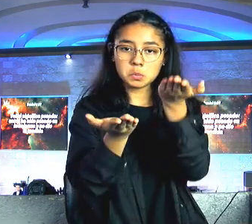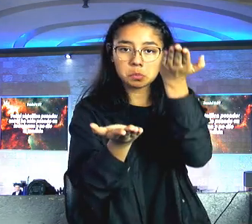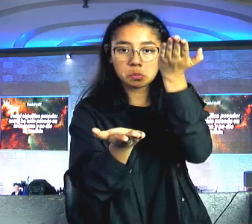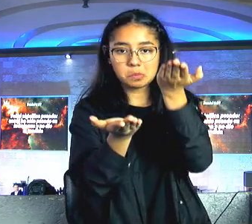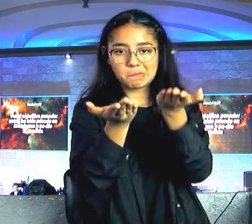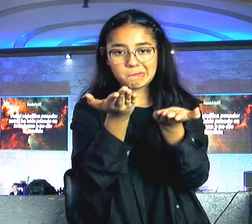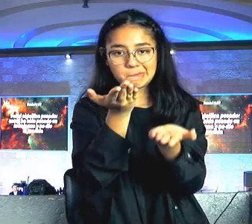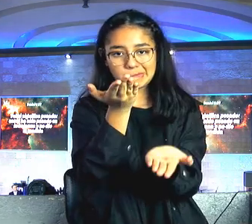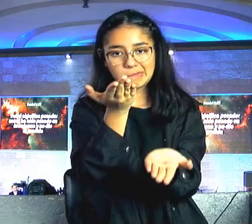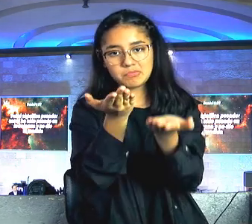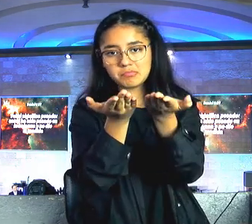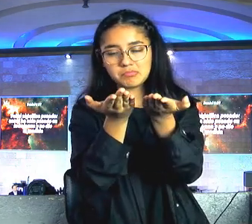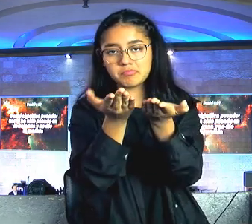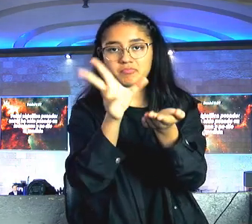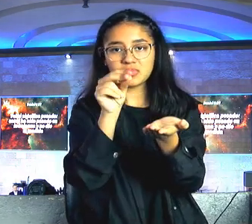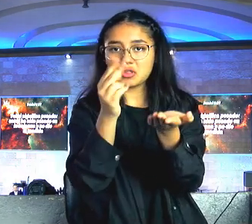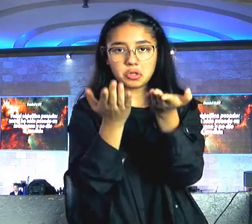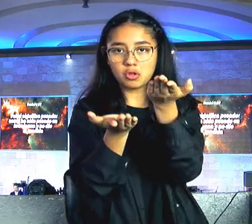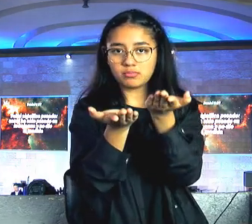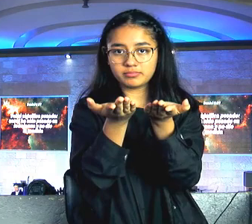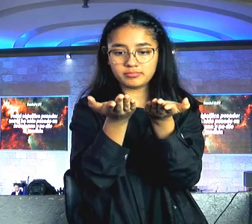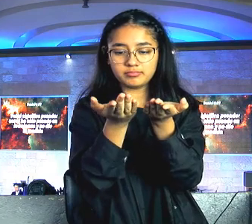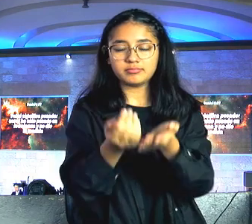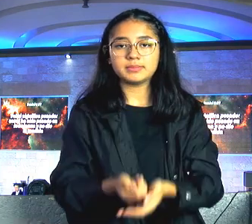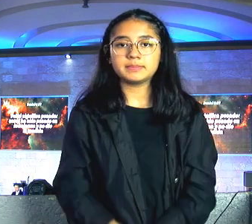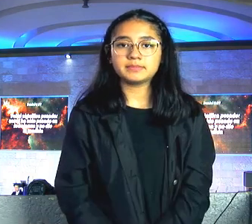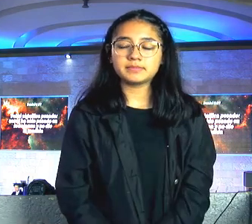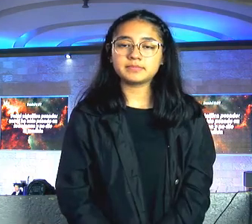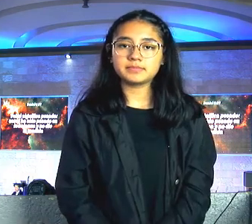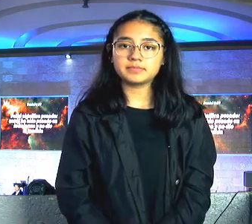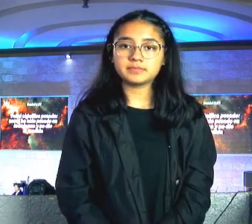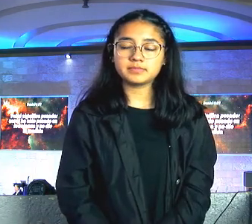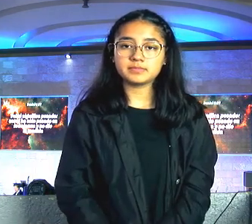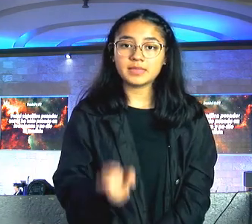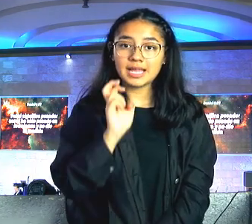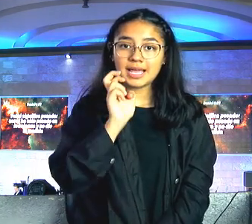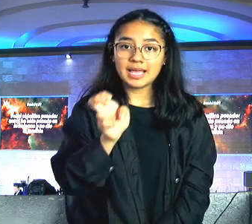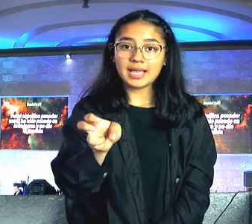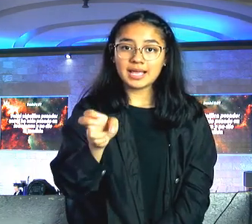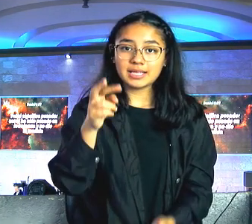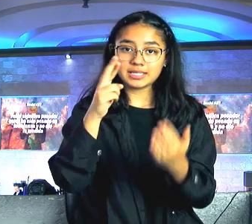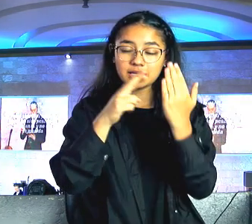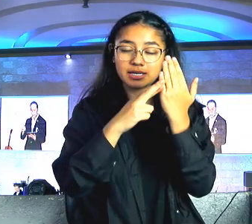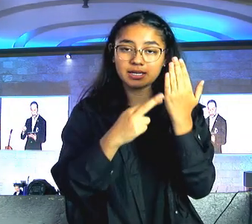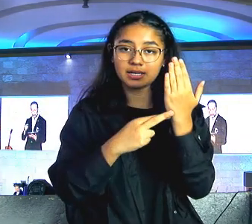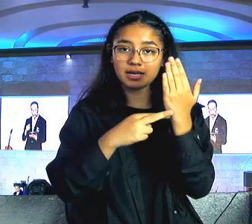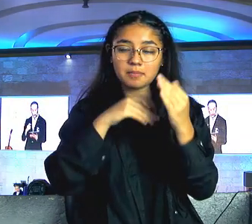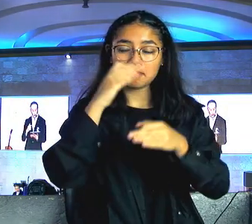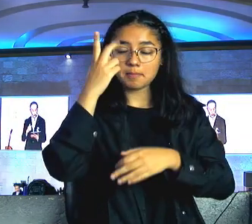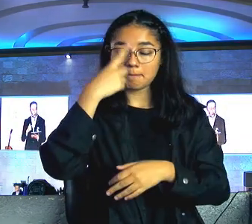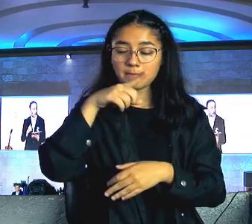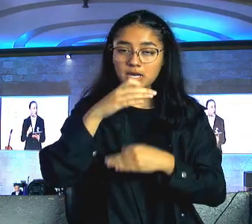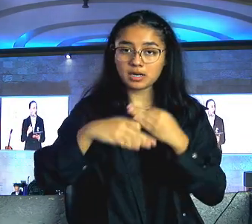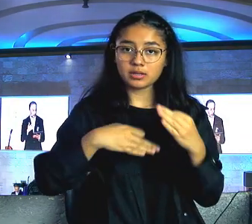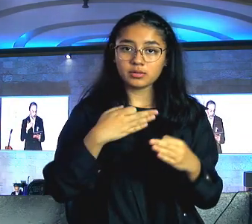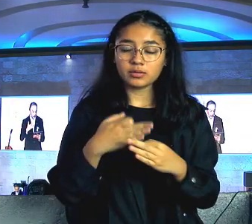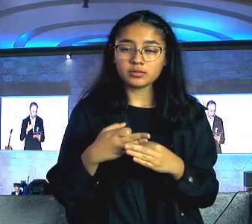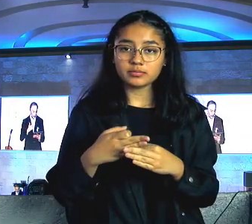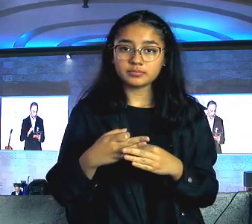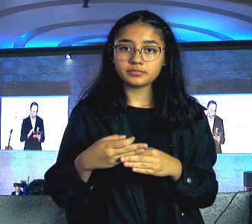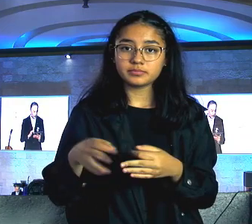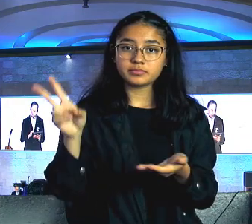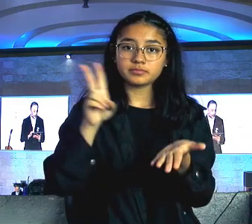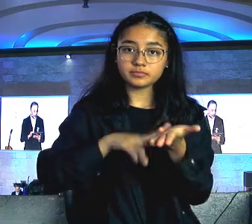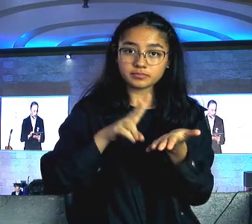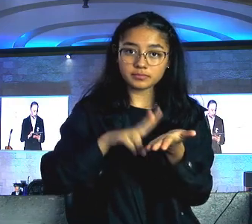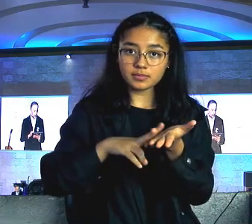solamente se lo aplicaron al rey en ese momento. Esa regla aplica para todos. De acuerdo con el valor que llegues a